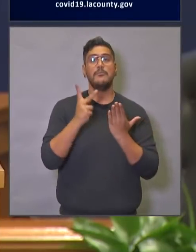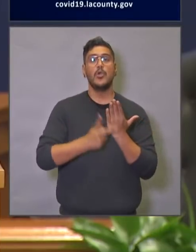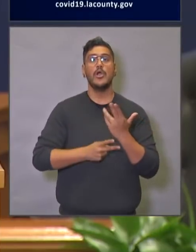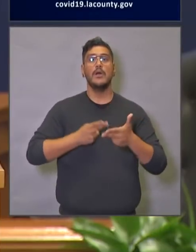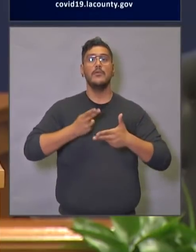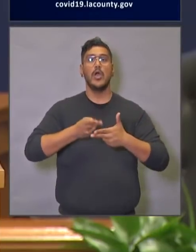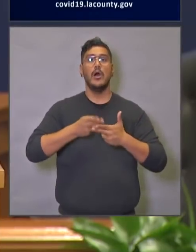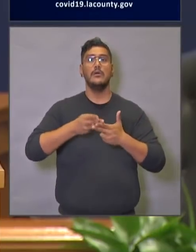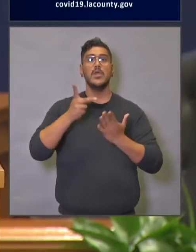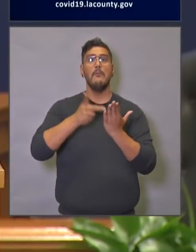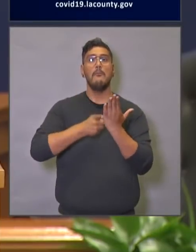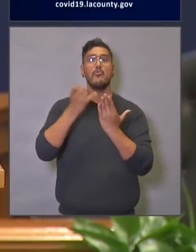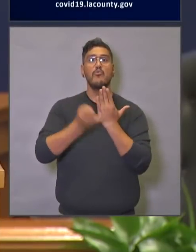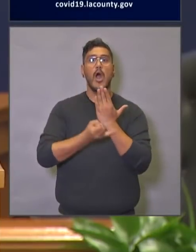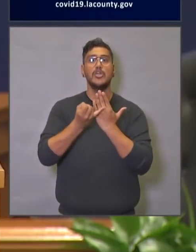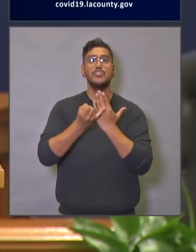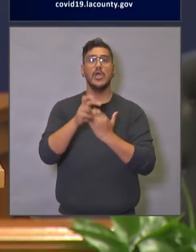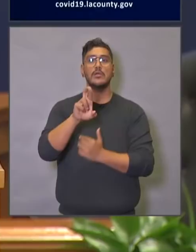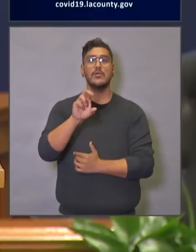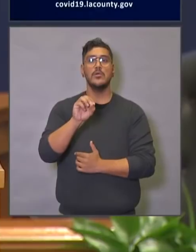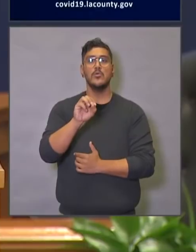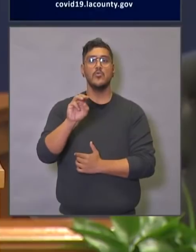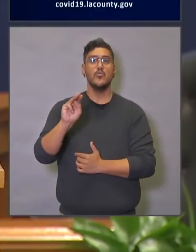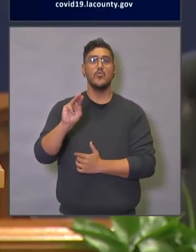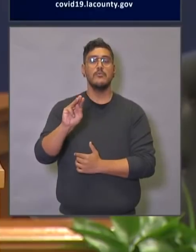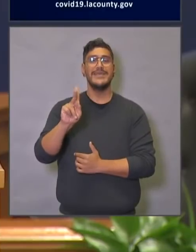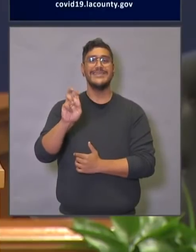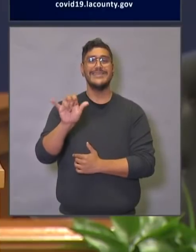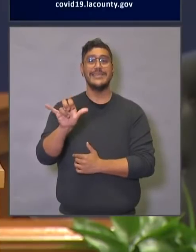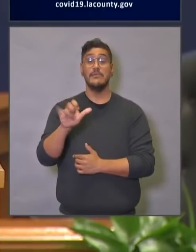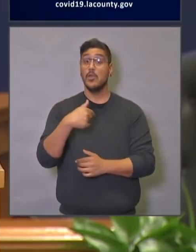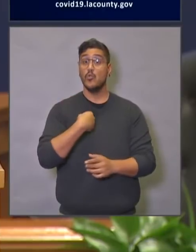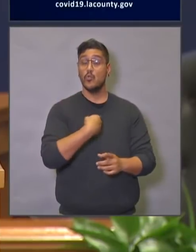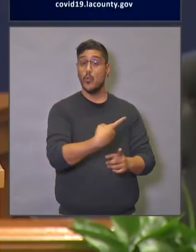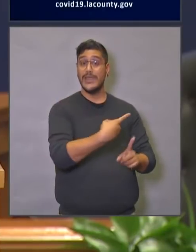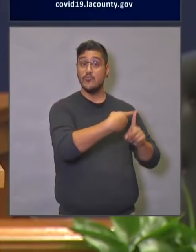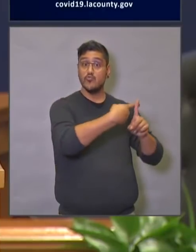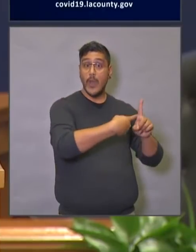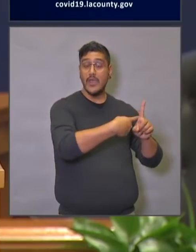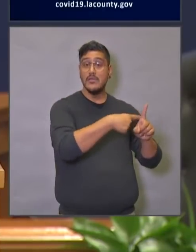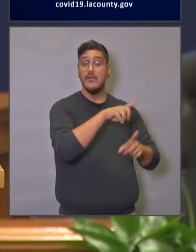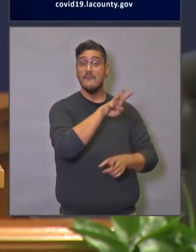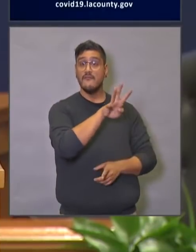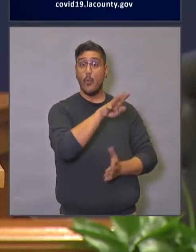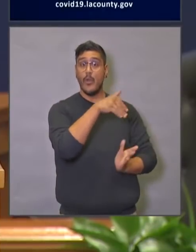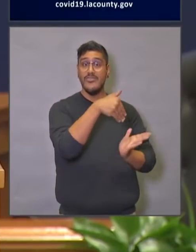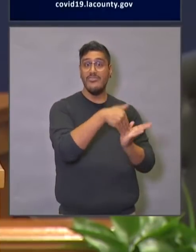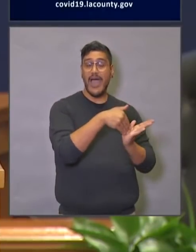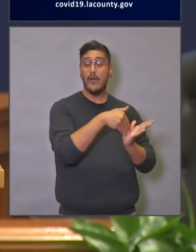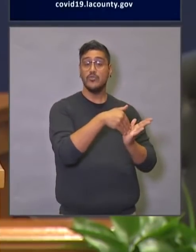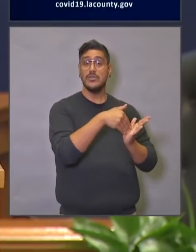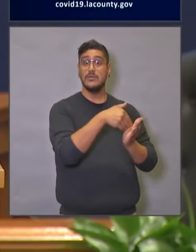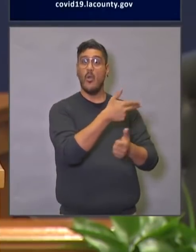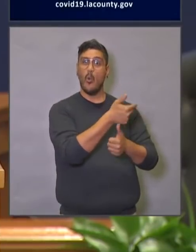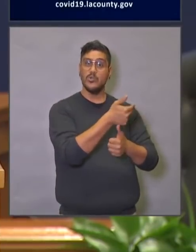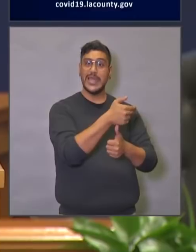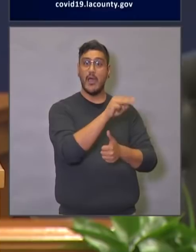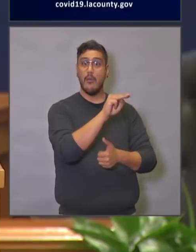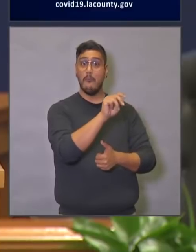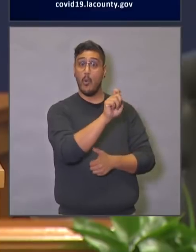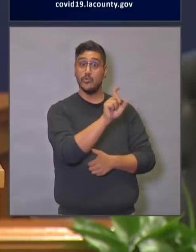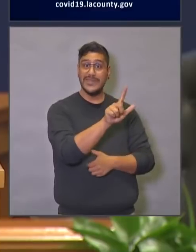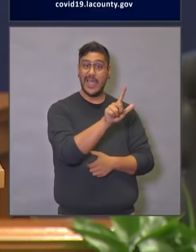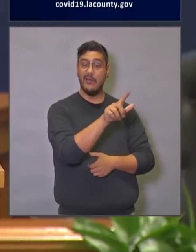llama Proyecto Room Key. Además de rentar más que 4,000 cuartos en hoteles y moteles en todo el condado,